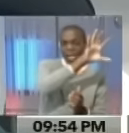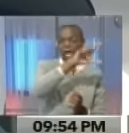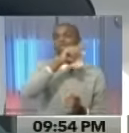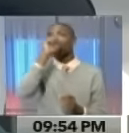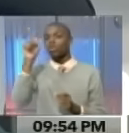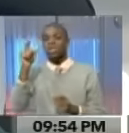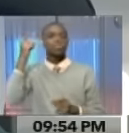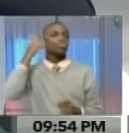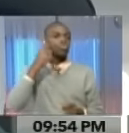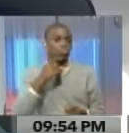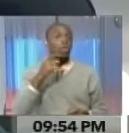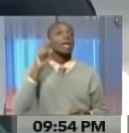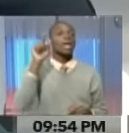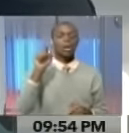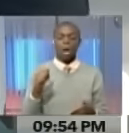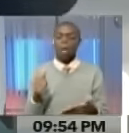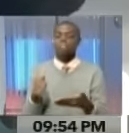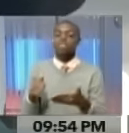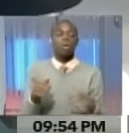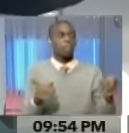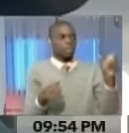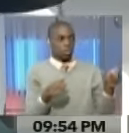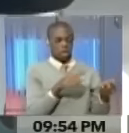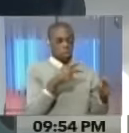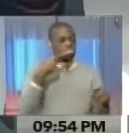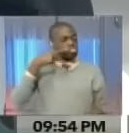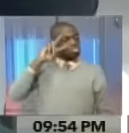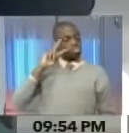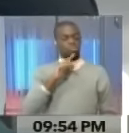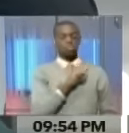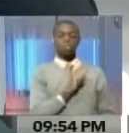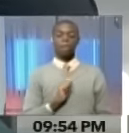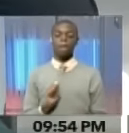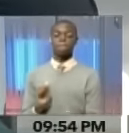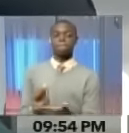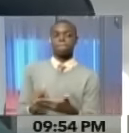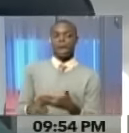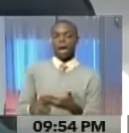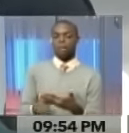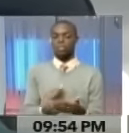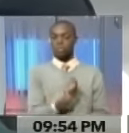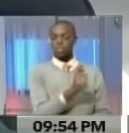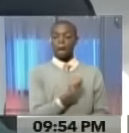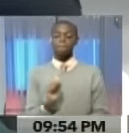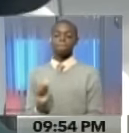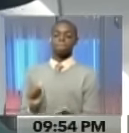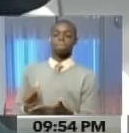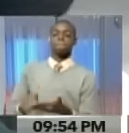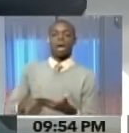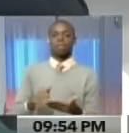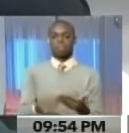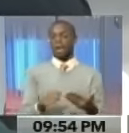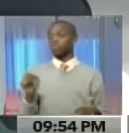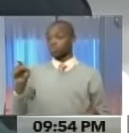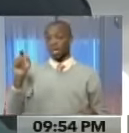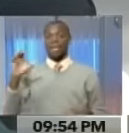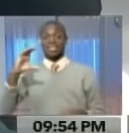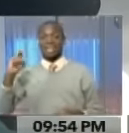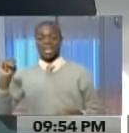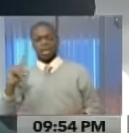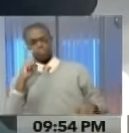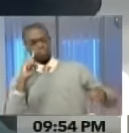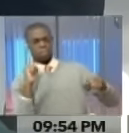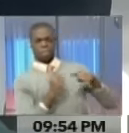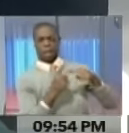usurpar la identidad con las captagua es decir hay un grupo adicional de eventos irregulares y el Consejo Nacional electoral detectó esos